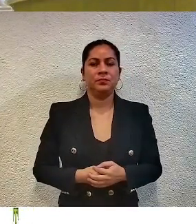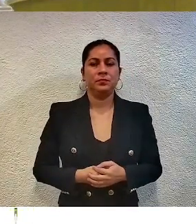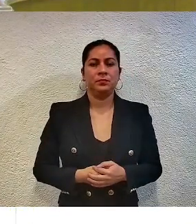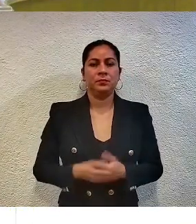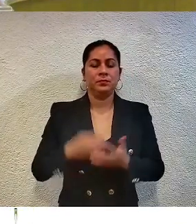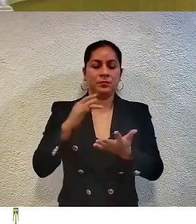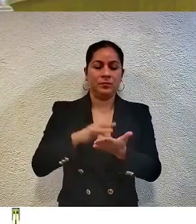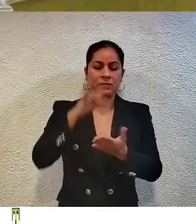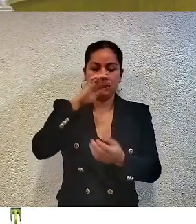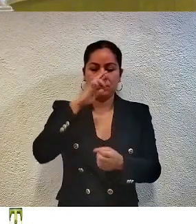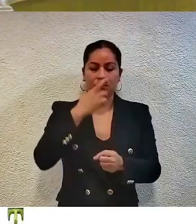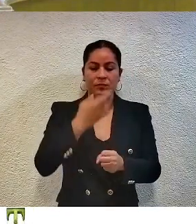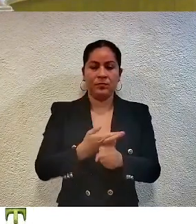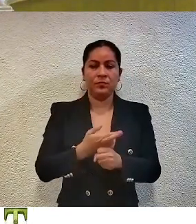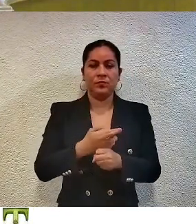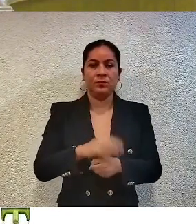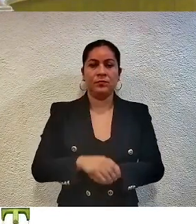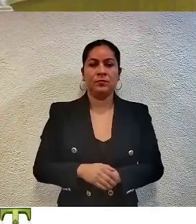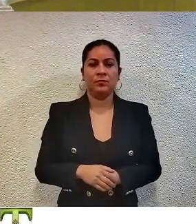Gracias, secretario.